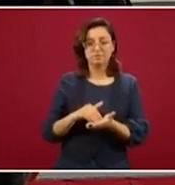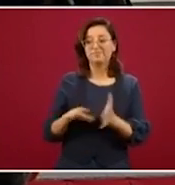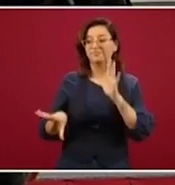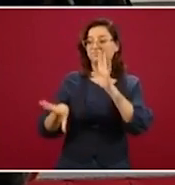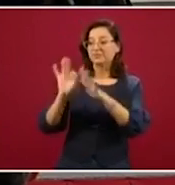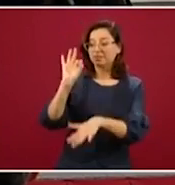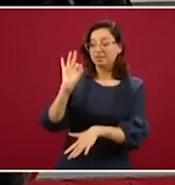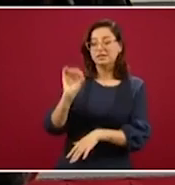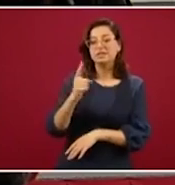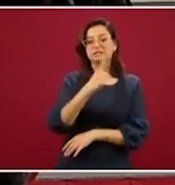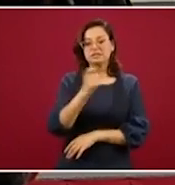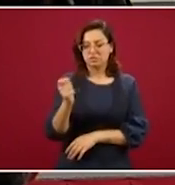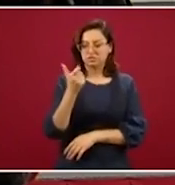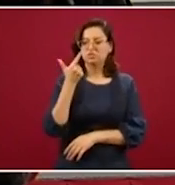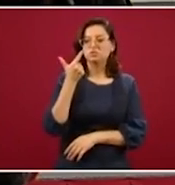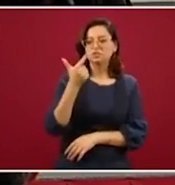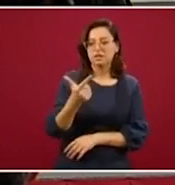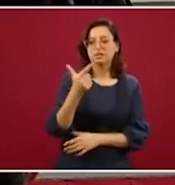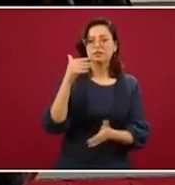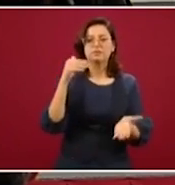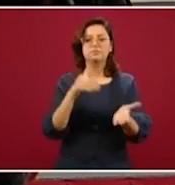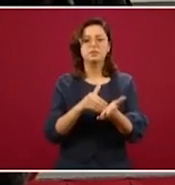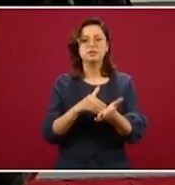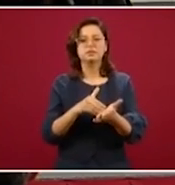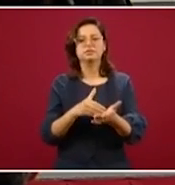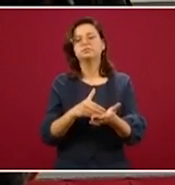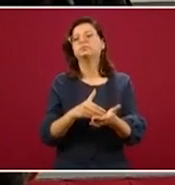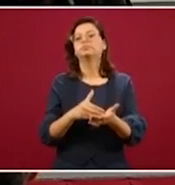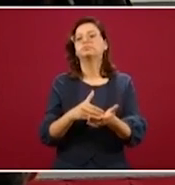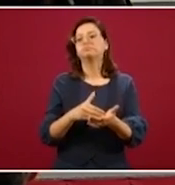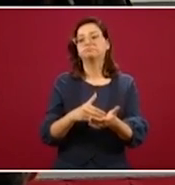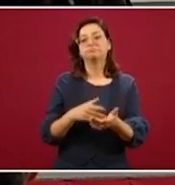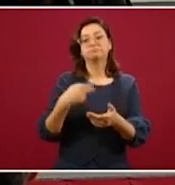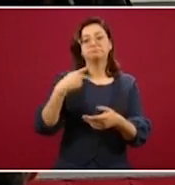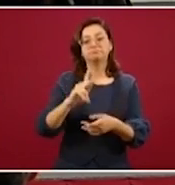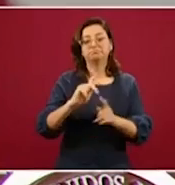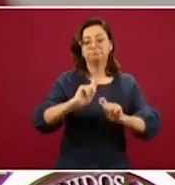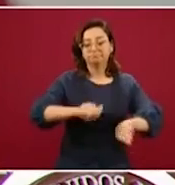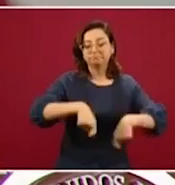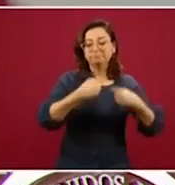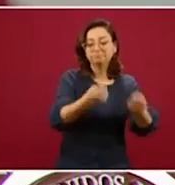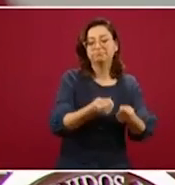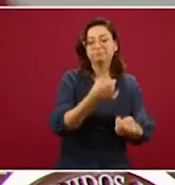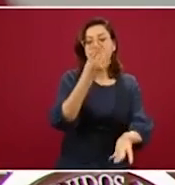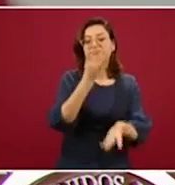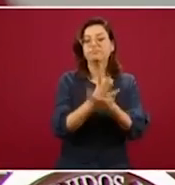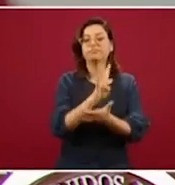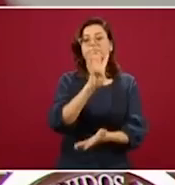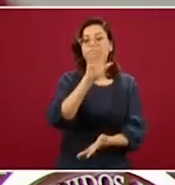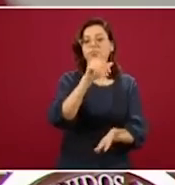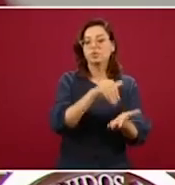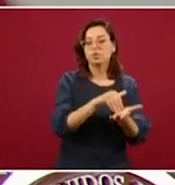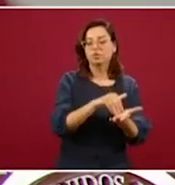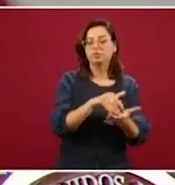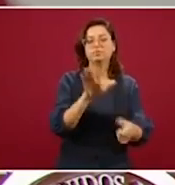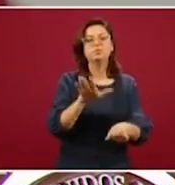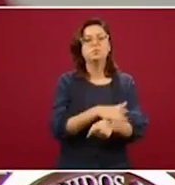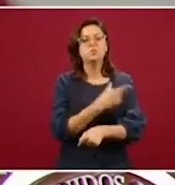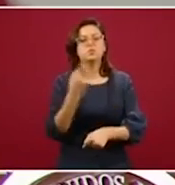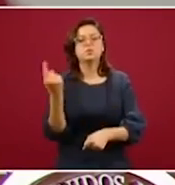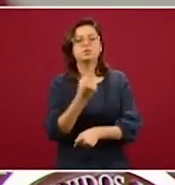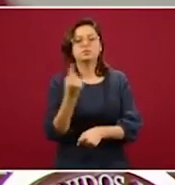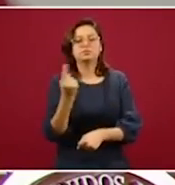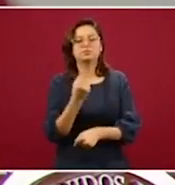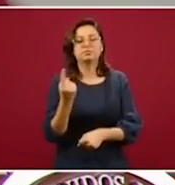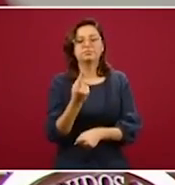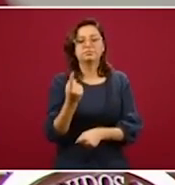elegibles 107,000. ¿Por qué llegamos a la meta de 4,000? Lo que estoy revisando aquí es que buena parte de lo